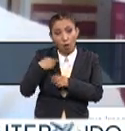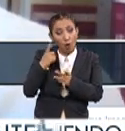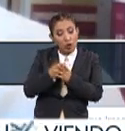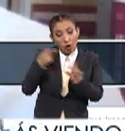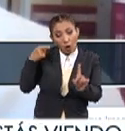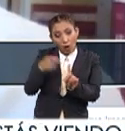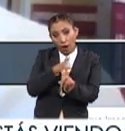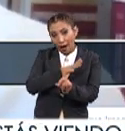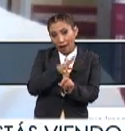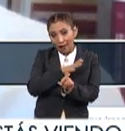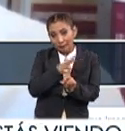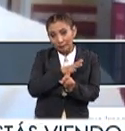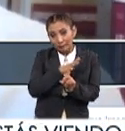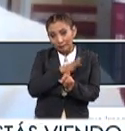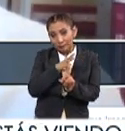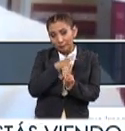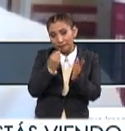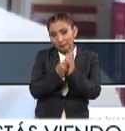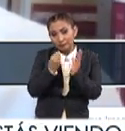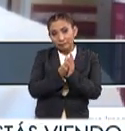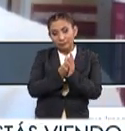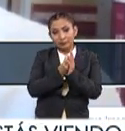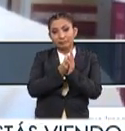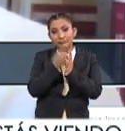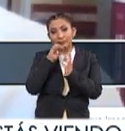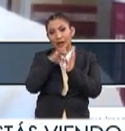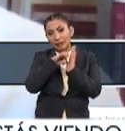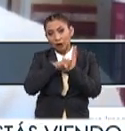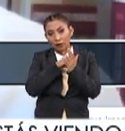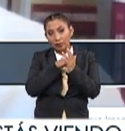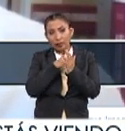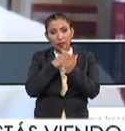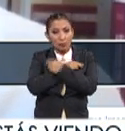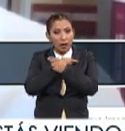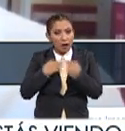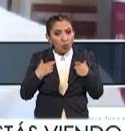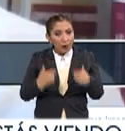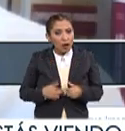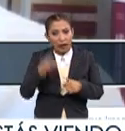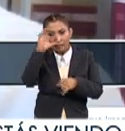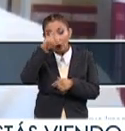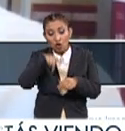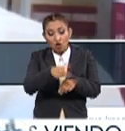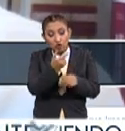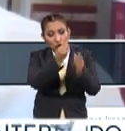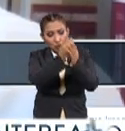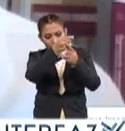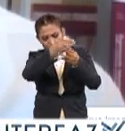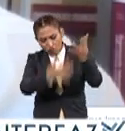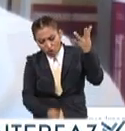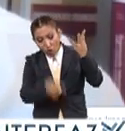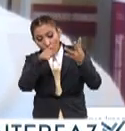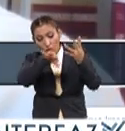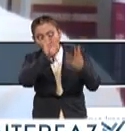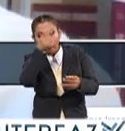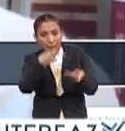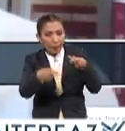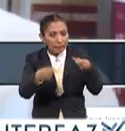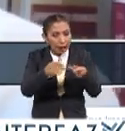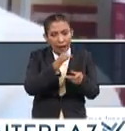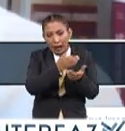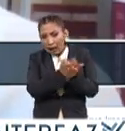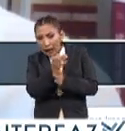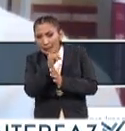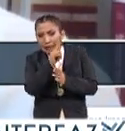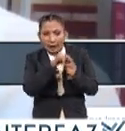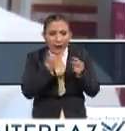solamente tenemos nuestro curso que es el de Ética, el Ser Humano y la Ciencia, tenemos más de 12 cursos, entre ellos el de Planeación